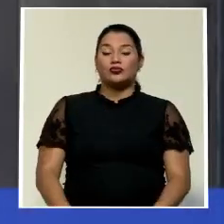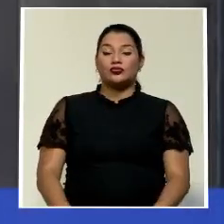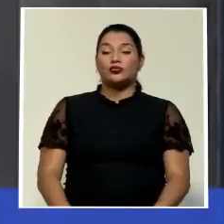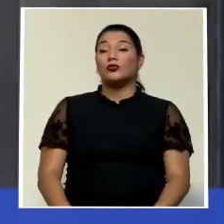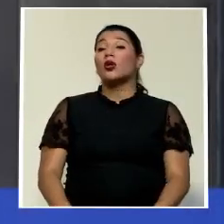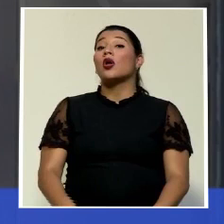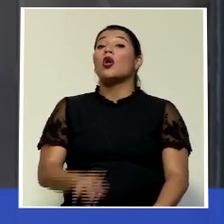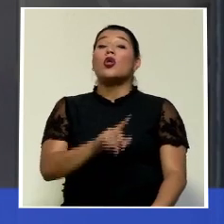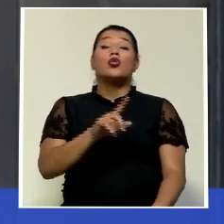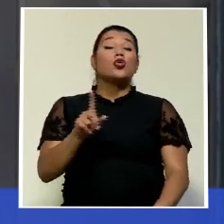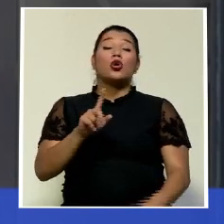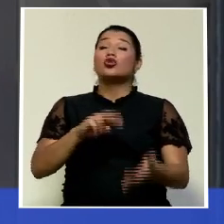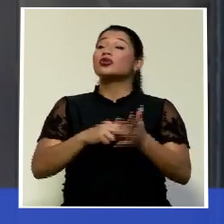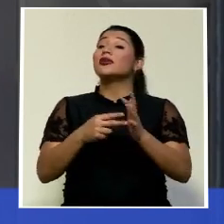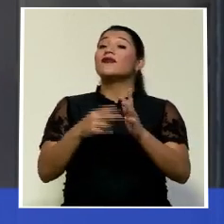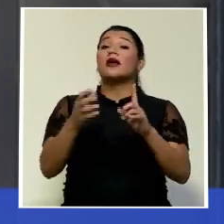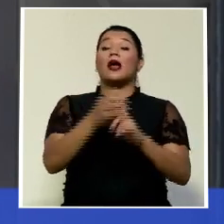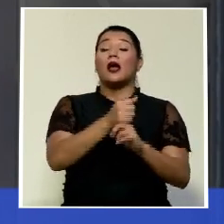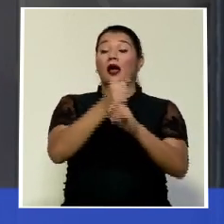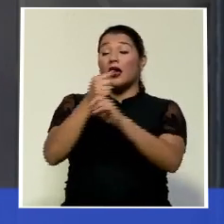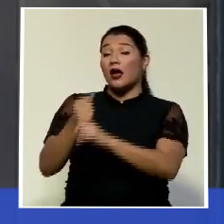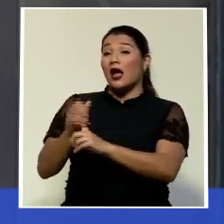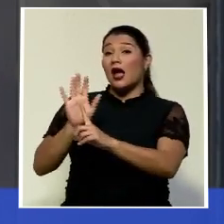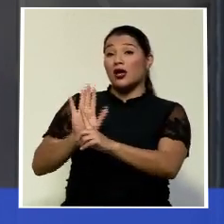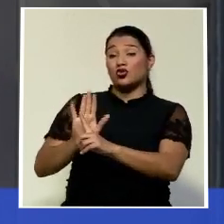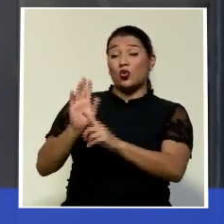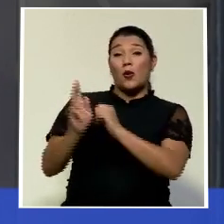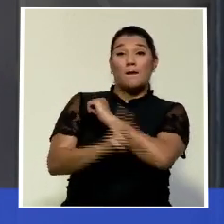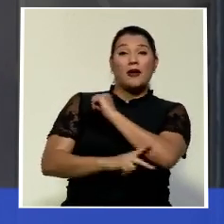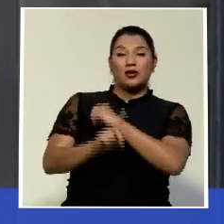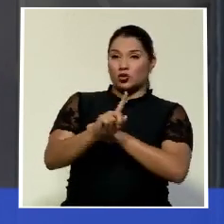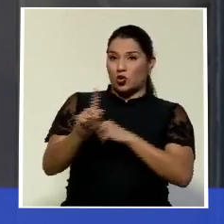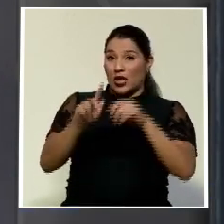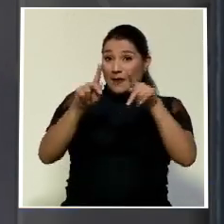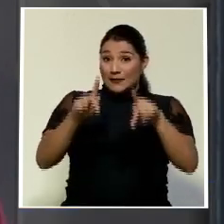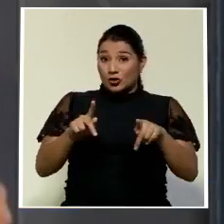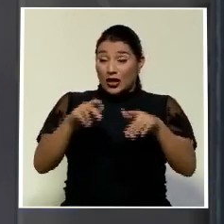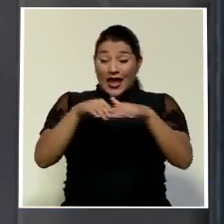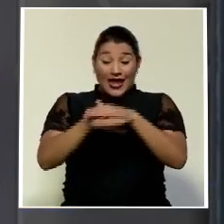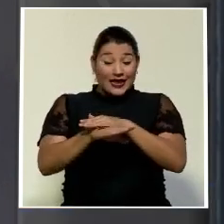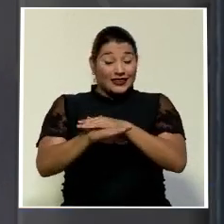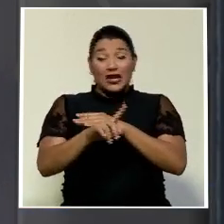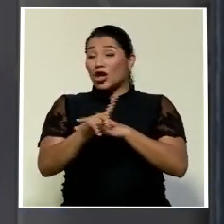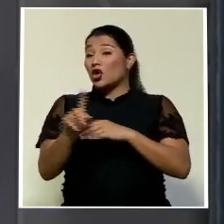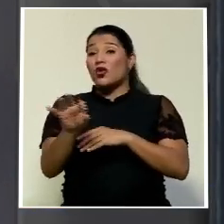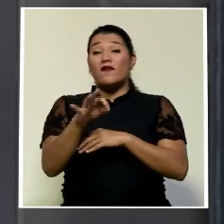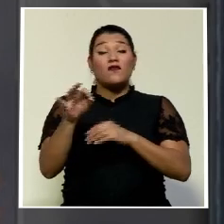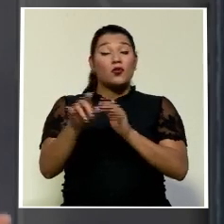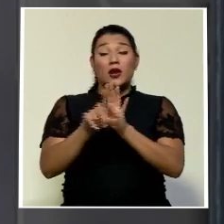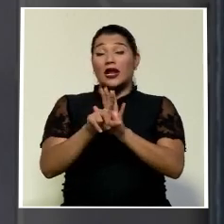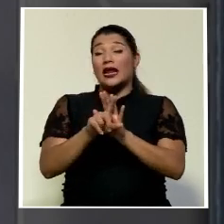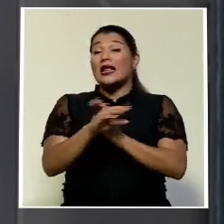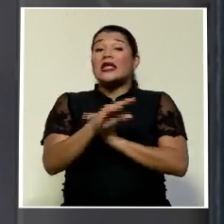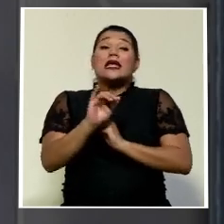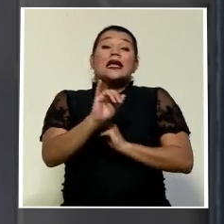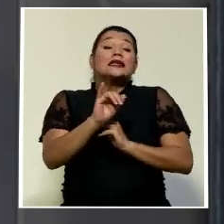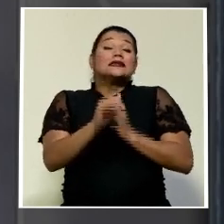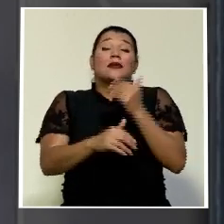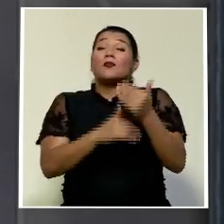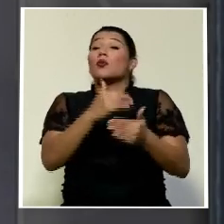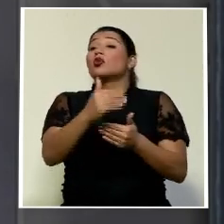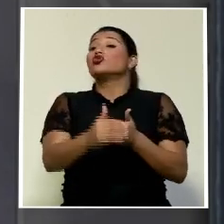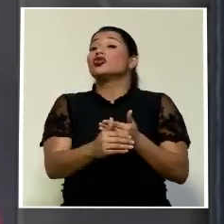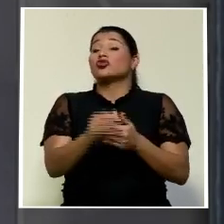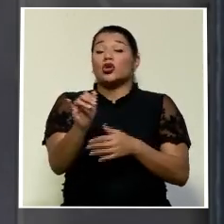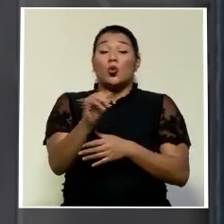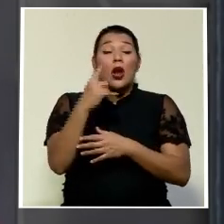No son deportaciones. La gente no está ingresando al país por métodos legales. Y nuevamente, nuestro proceso de políticas ha sido el mismo con Haití que para